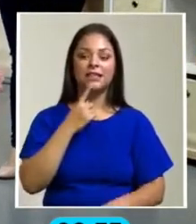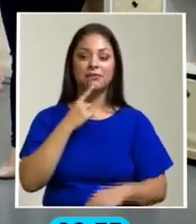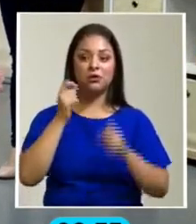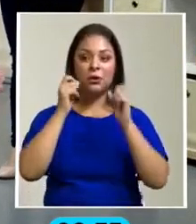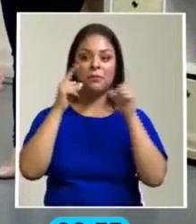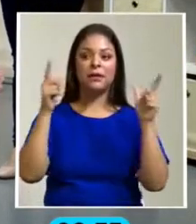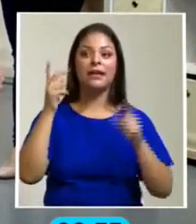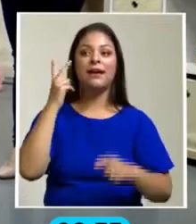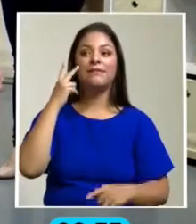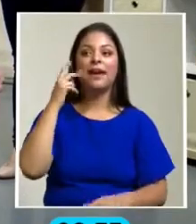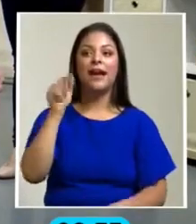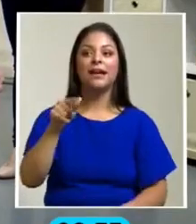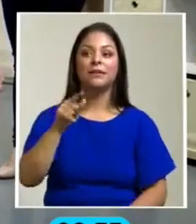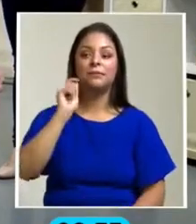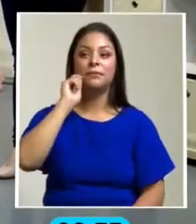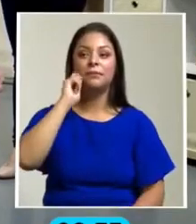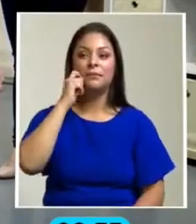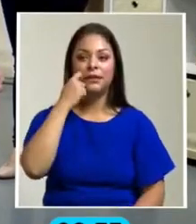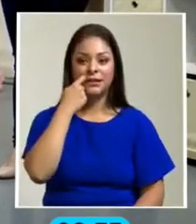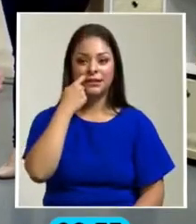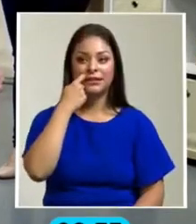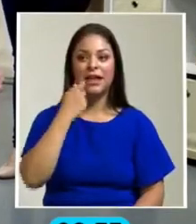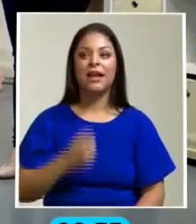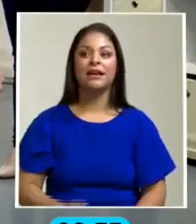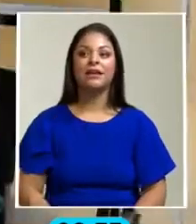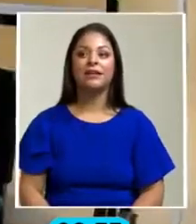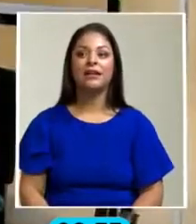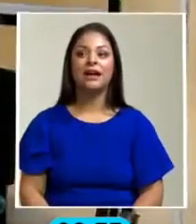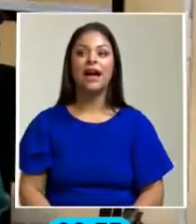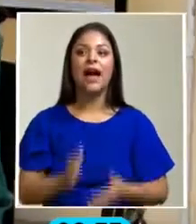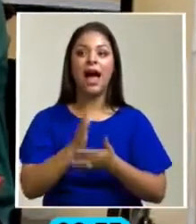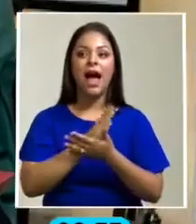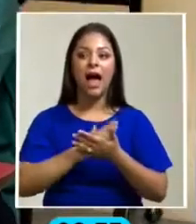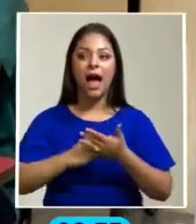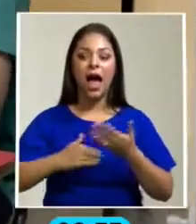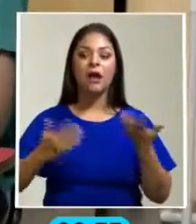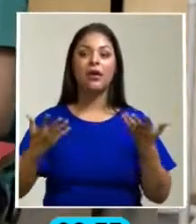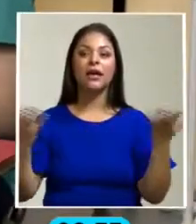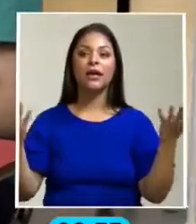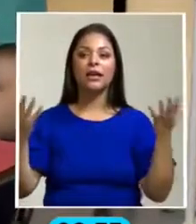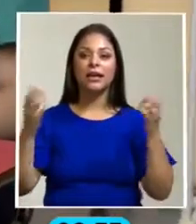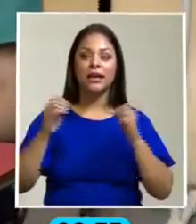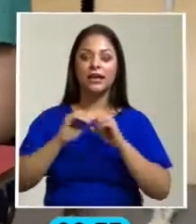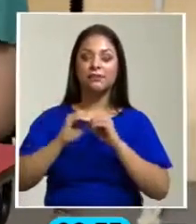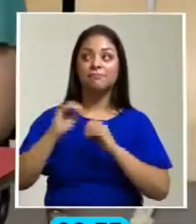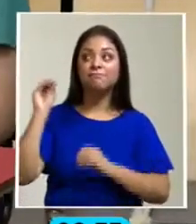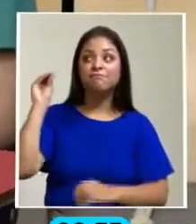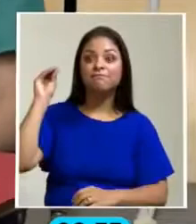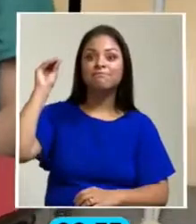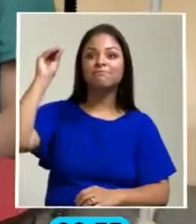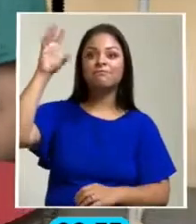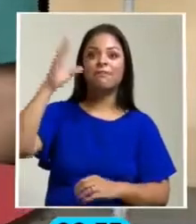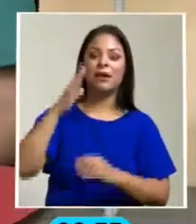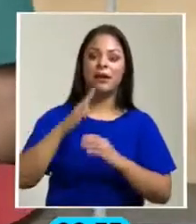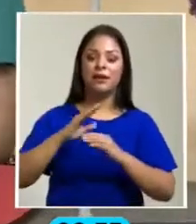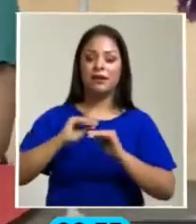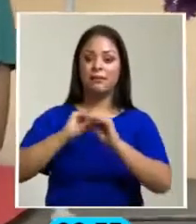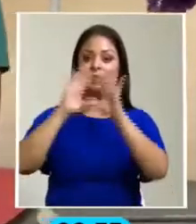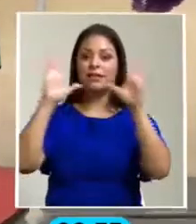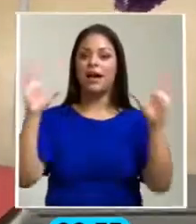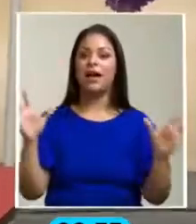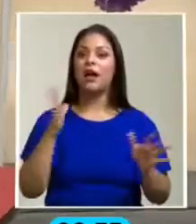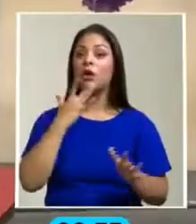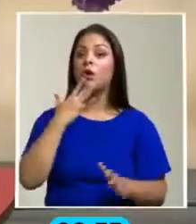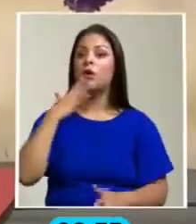la pista. Ajá. Es algo que sale en la mañana, es de color amarillo, tiene muchos rayos. ¿Qué podrá